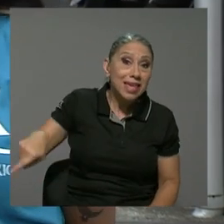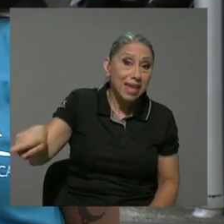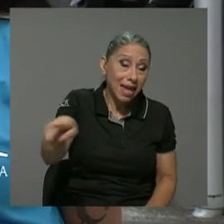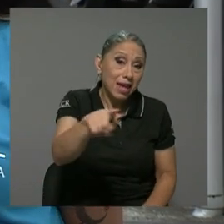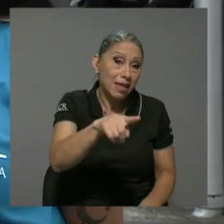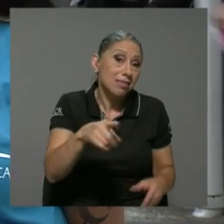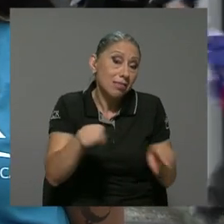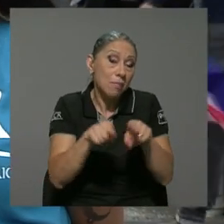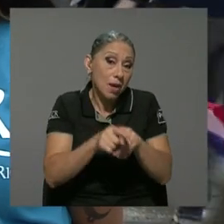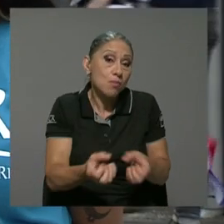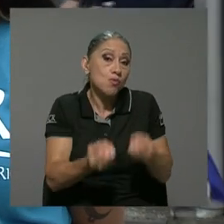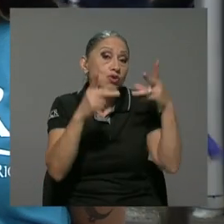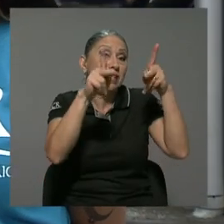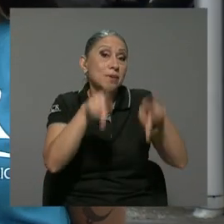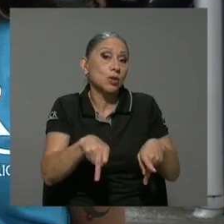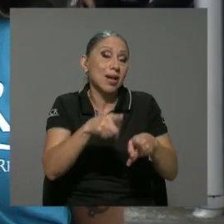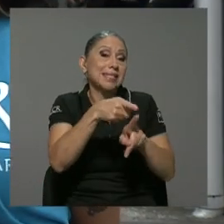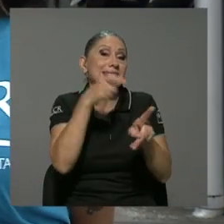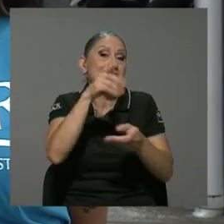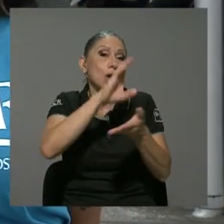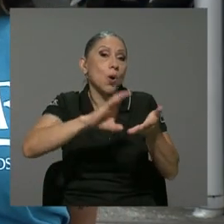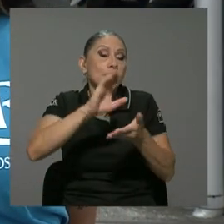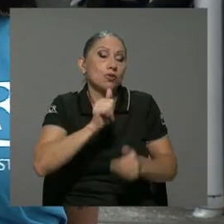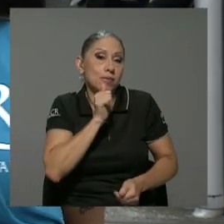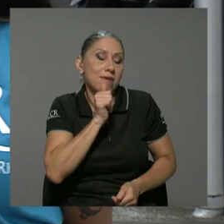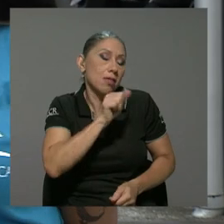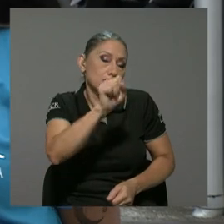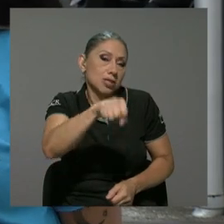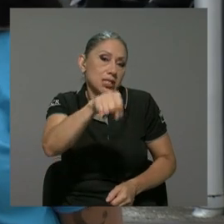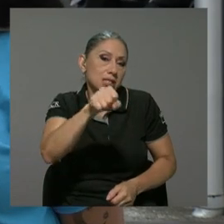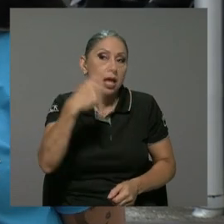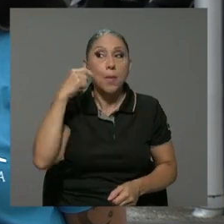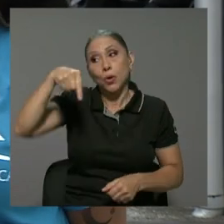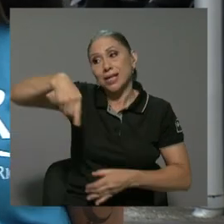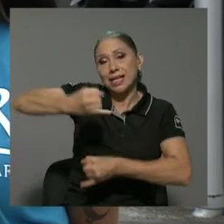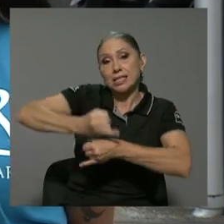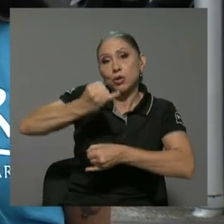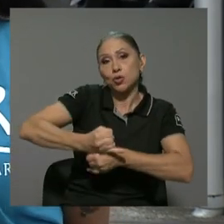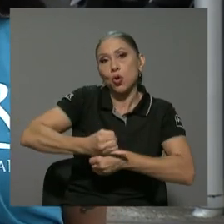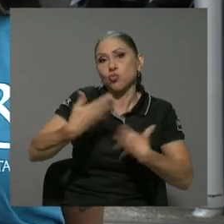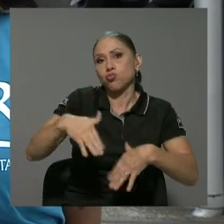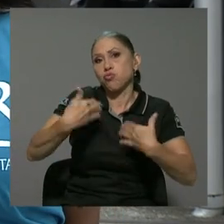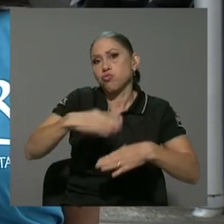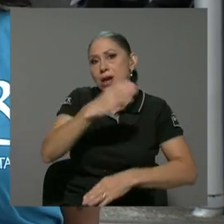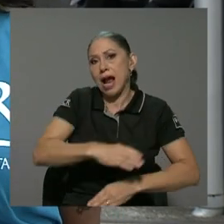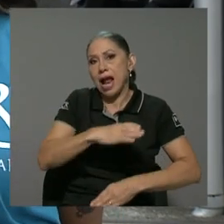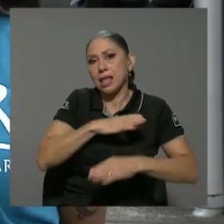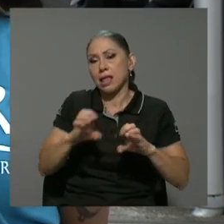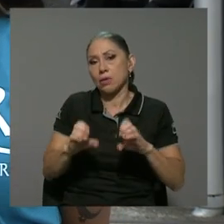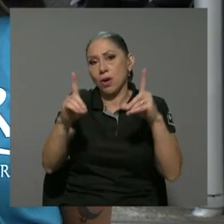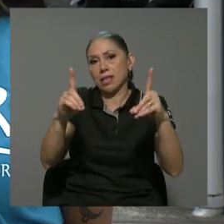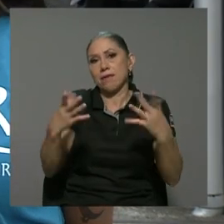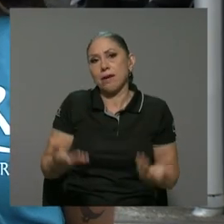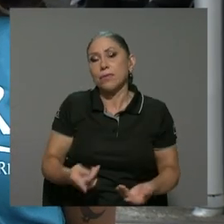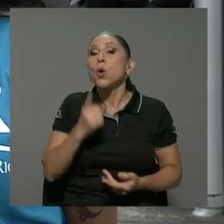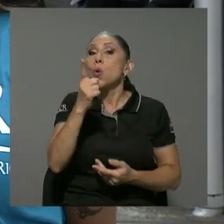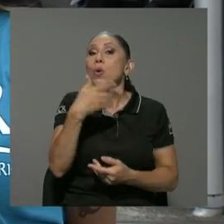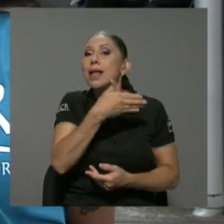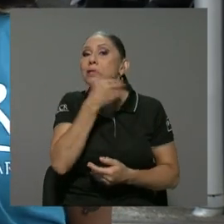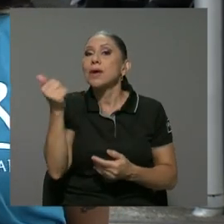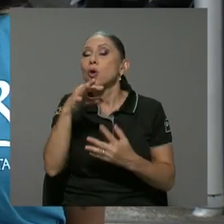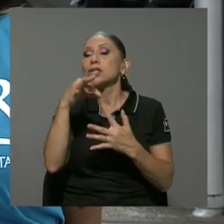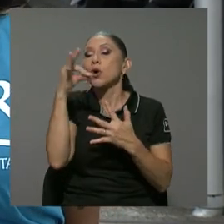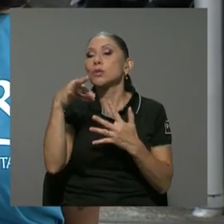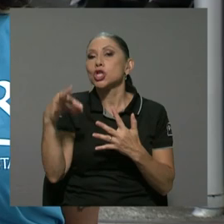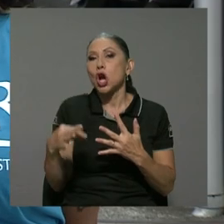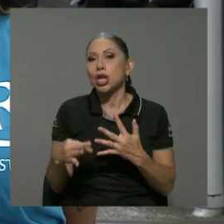accede también a la Universidad de Costa Rica, pues porque es una institución de mucha calidad educativa, ¿verdad? Y por supuesto es una de las mejores opciones que tiene nuestro país, y